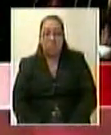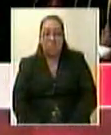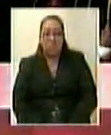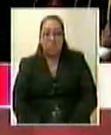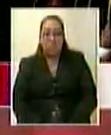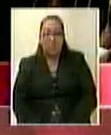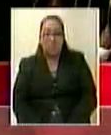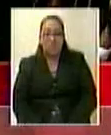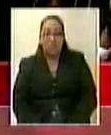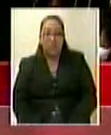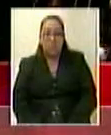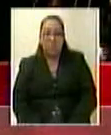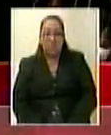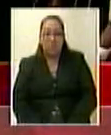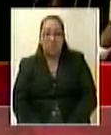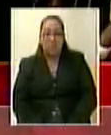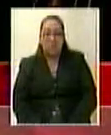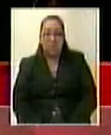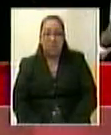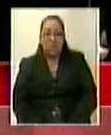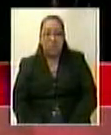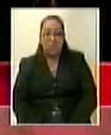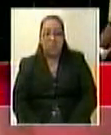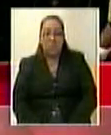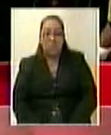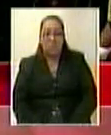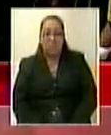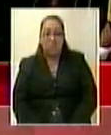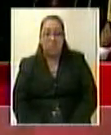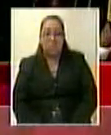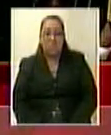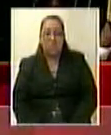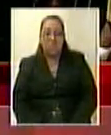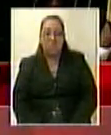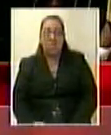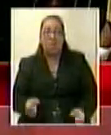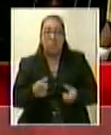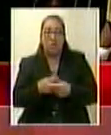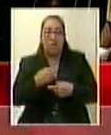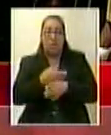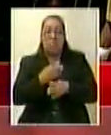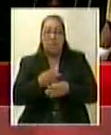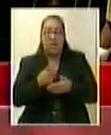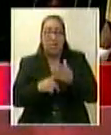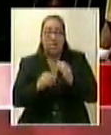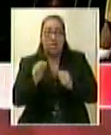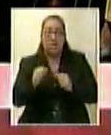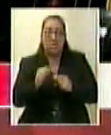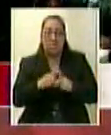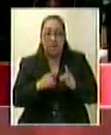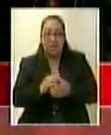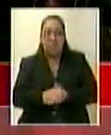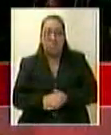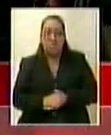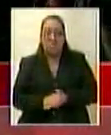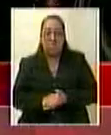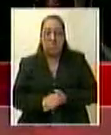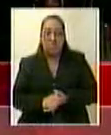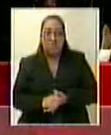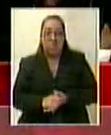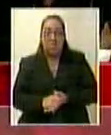cuantos principalmente las comisiones formadas que hubo pero sin embargo